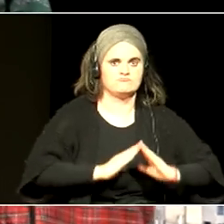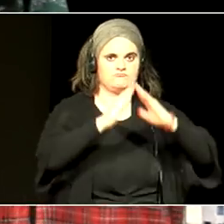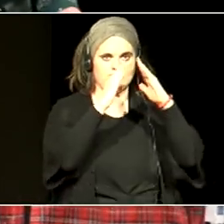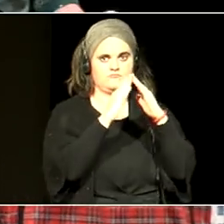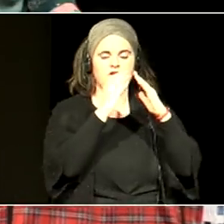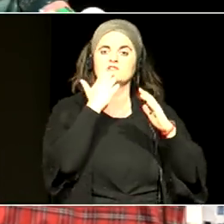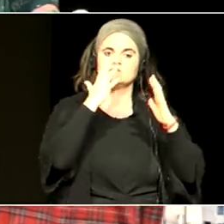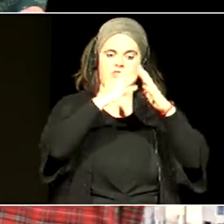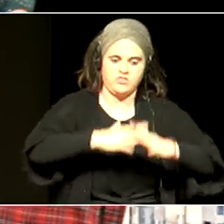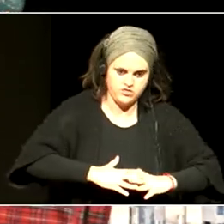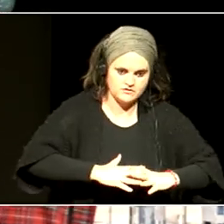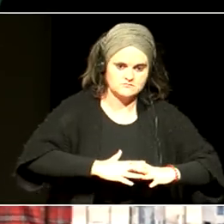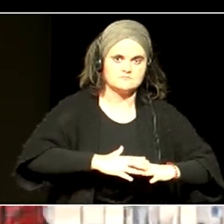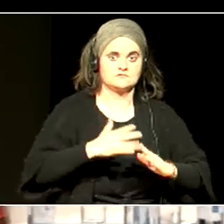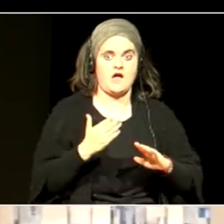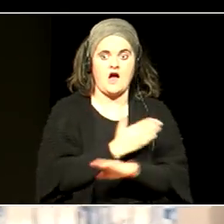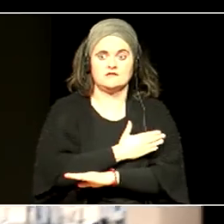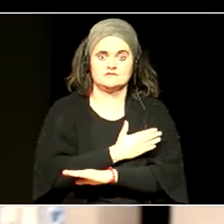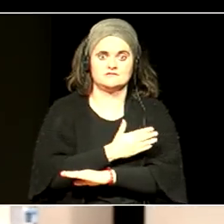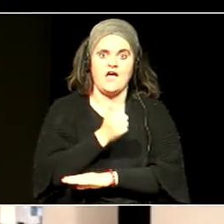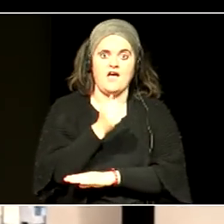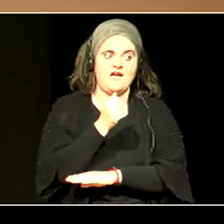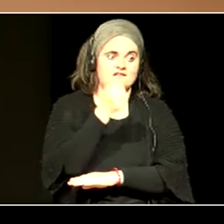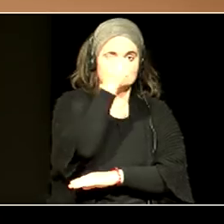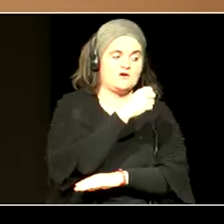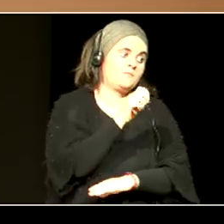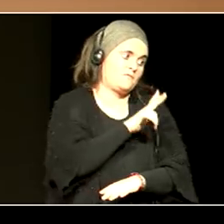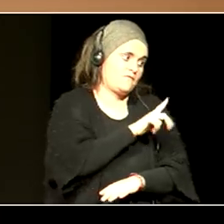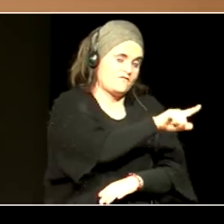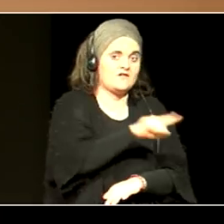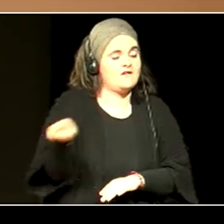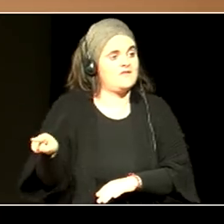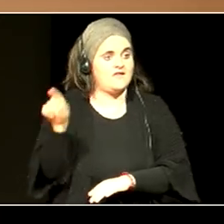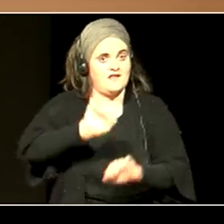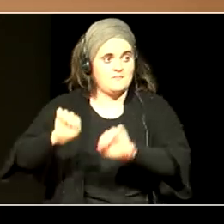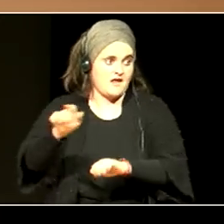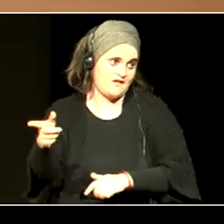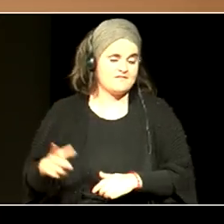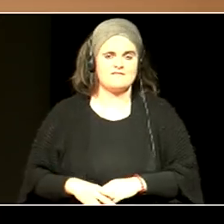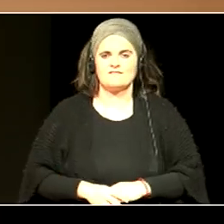se te cae pues dices límpiala antes Alfredo límpiala